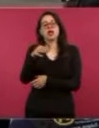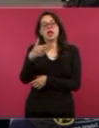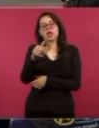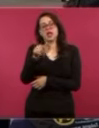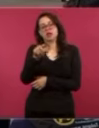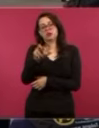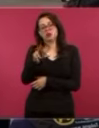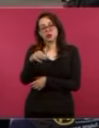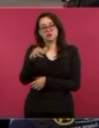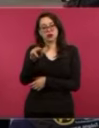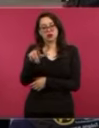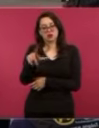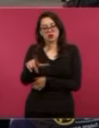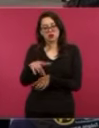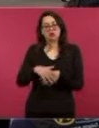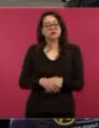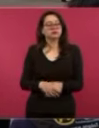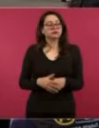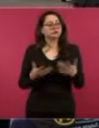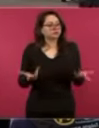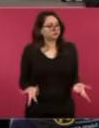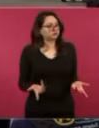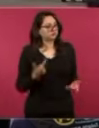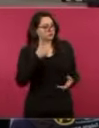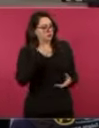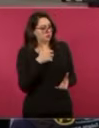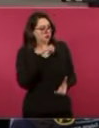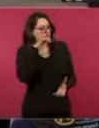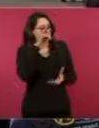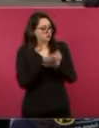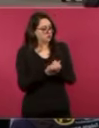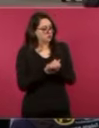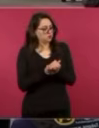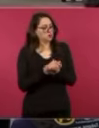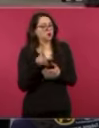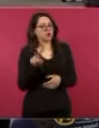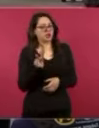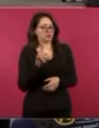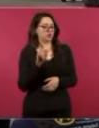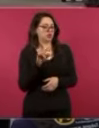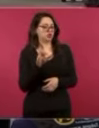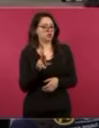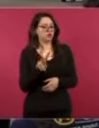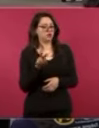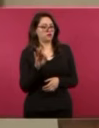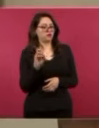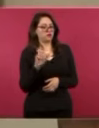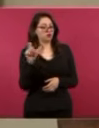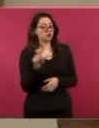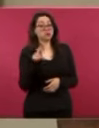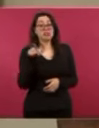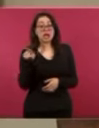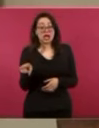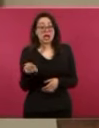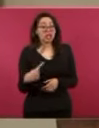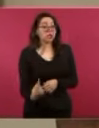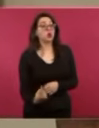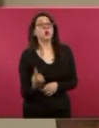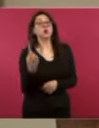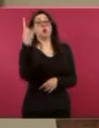Dueñas. Niega que su extinto esposo, también conocido como Víctor Fox, haya sido solo uno de